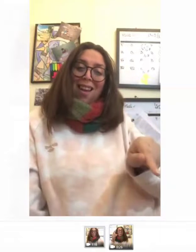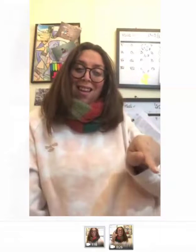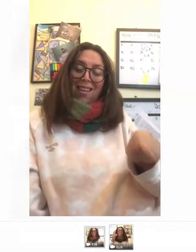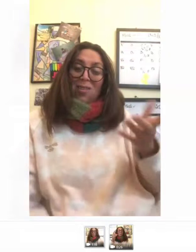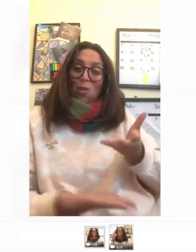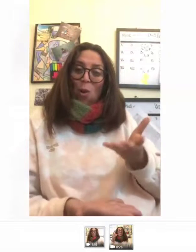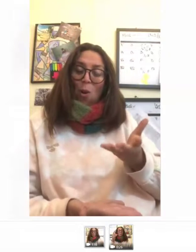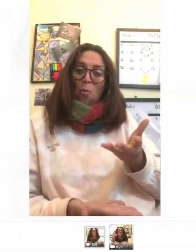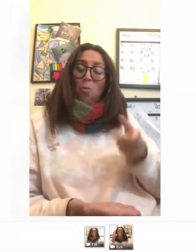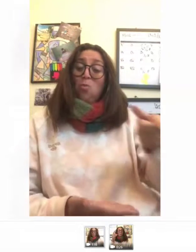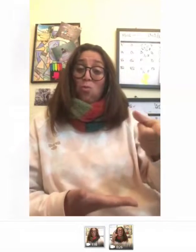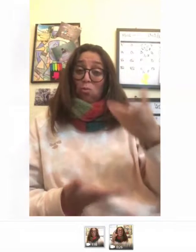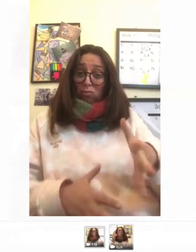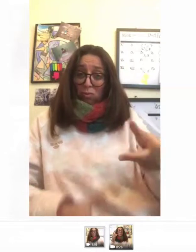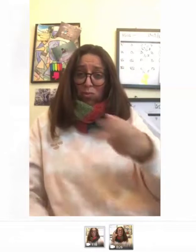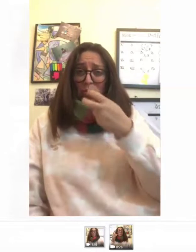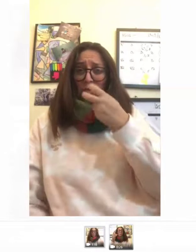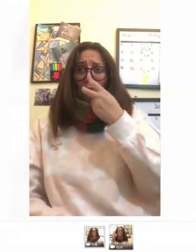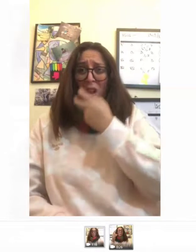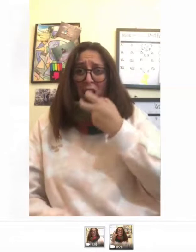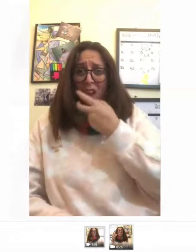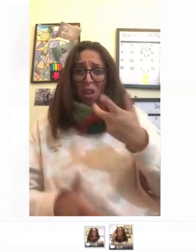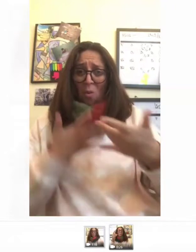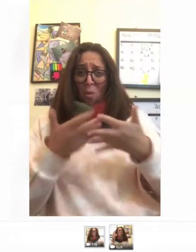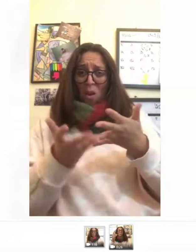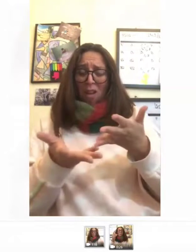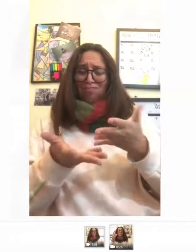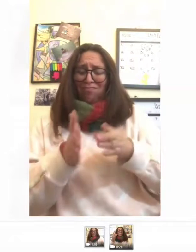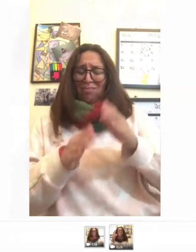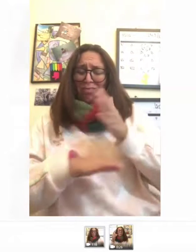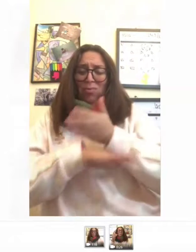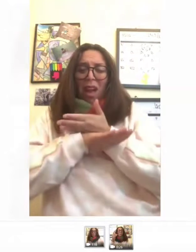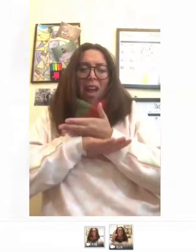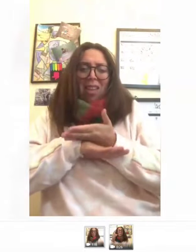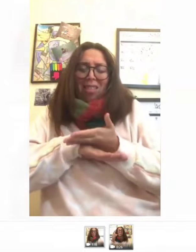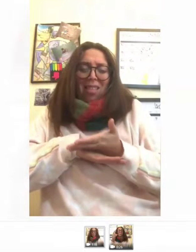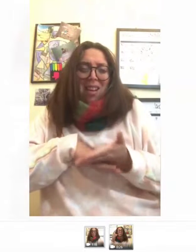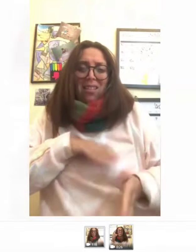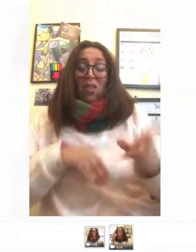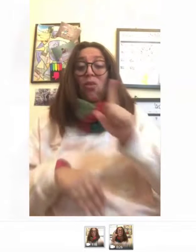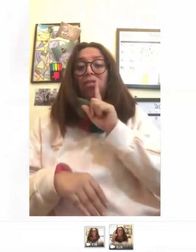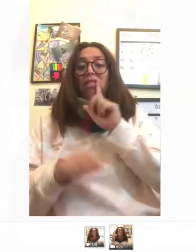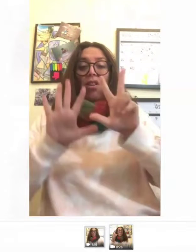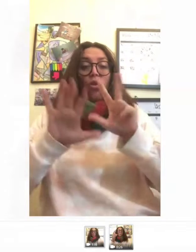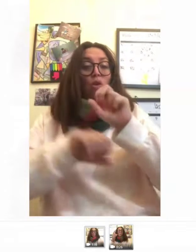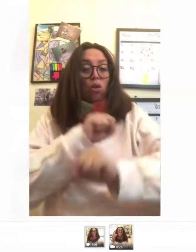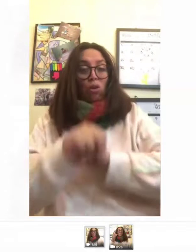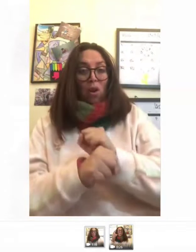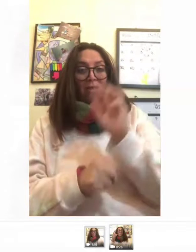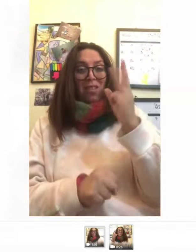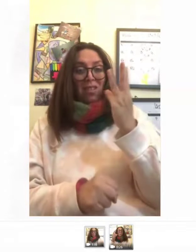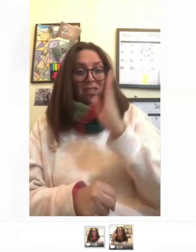Yo he pensado en cómo poder ayudarlos, de qué forma, en cuanto al lenguaje, de que sea algo natural, pero